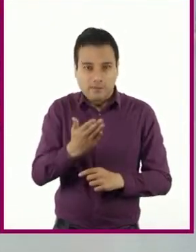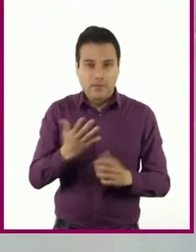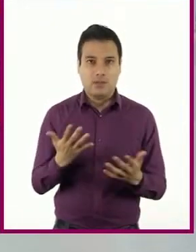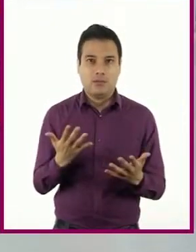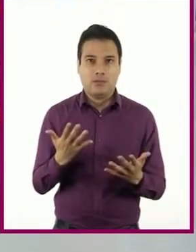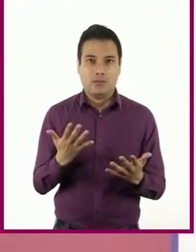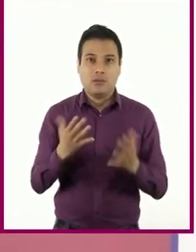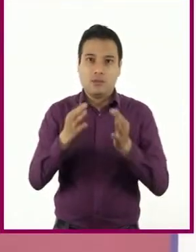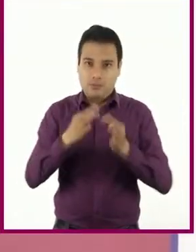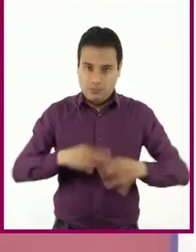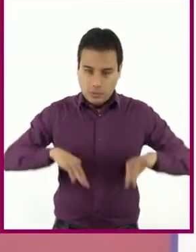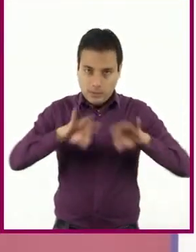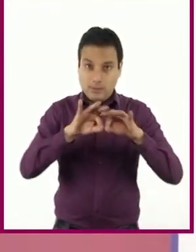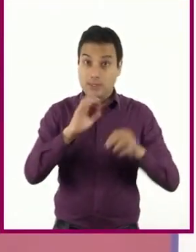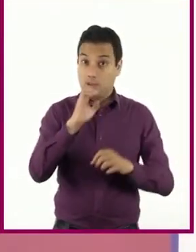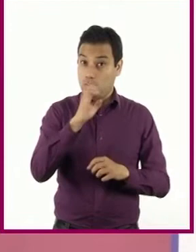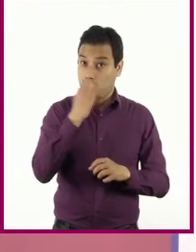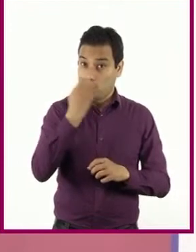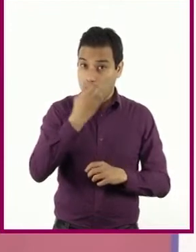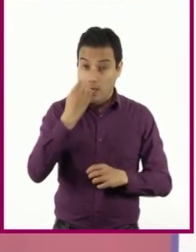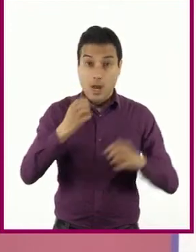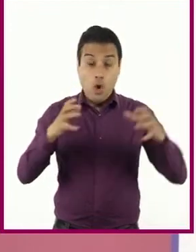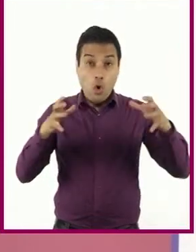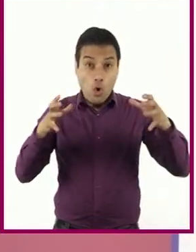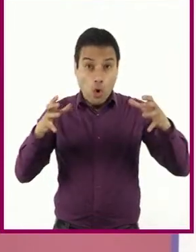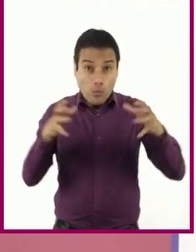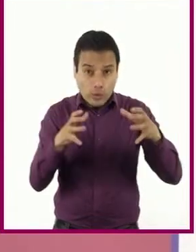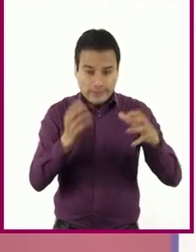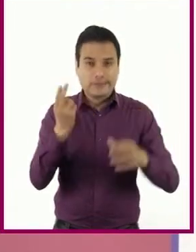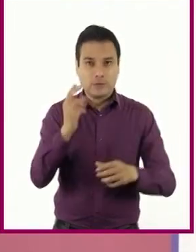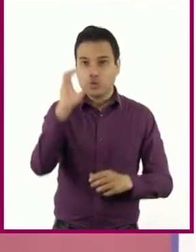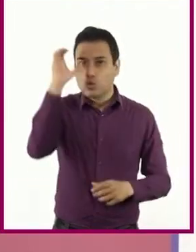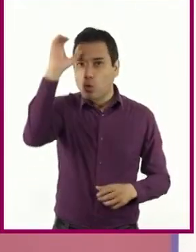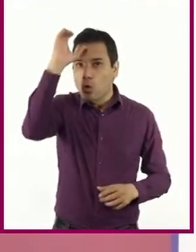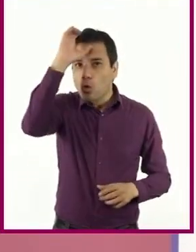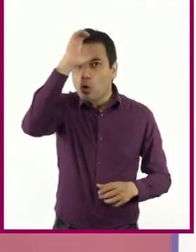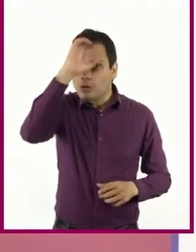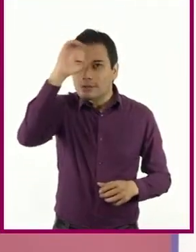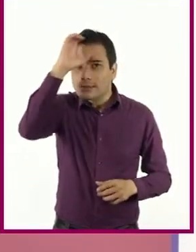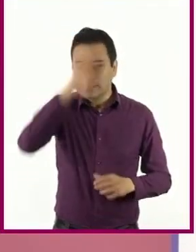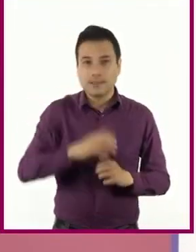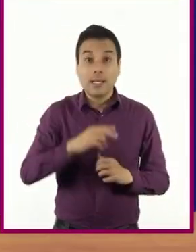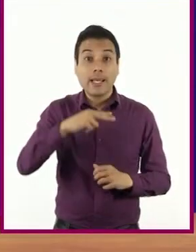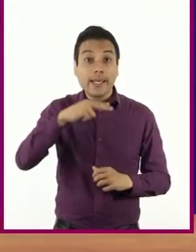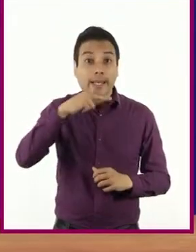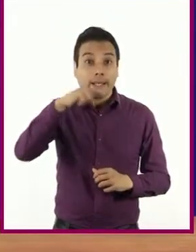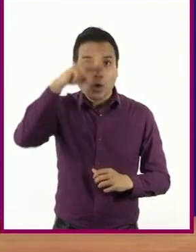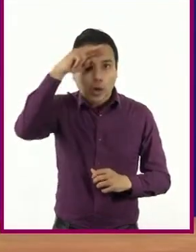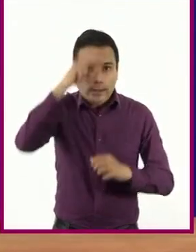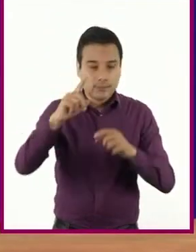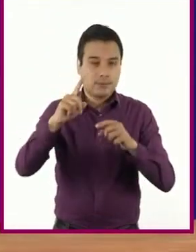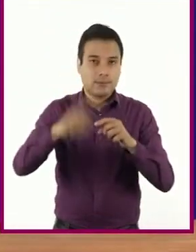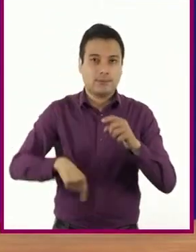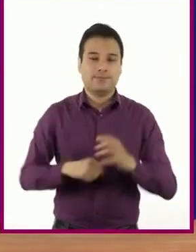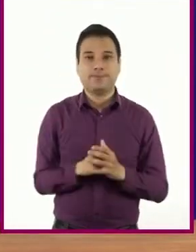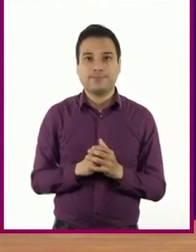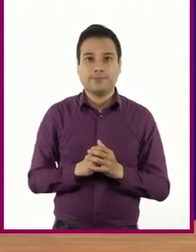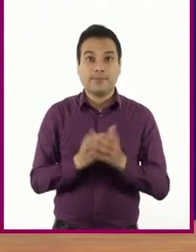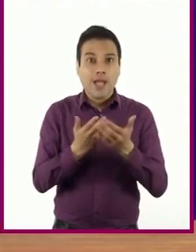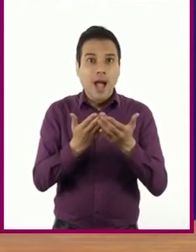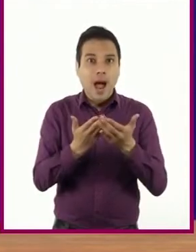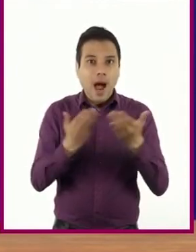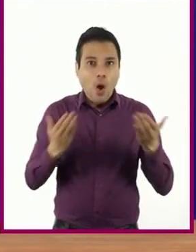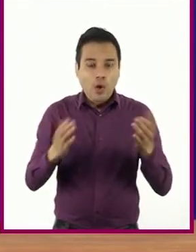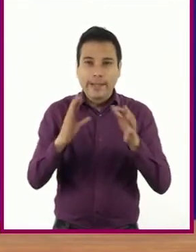nuestra comunidad escolar y nuestro entorno se forme una conciencia para erradicar la ignorancia. Profesora, ahora que sabemos toda